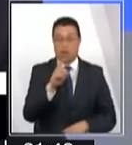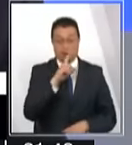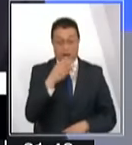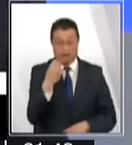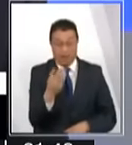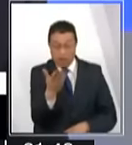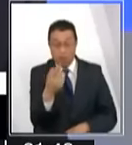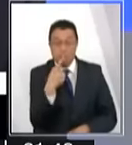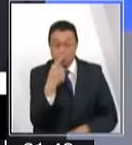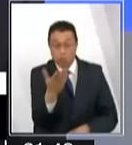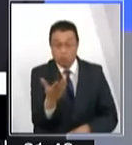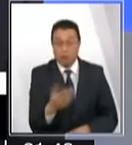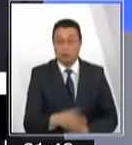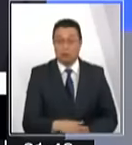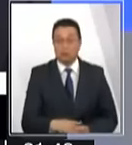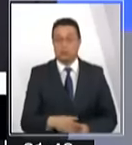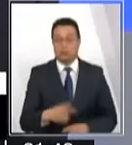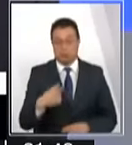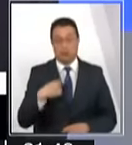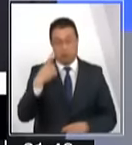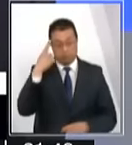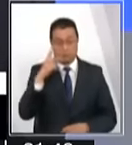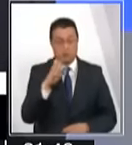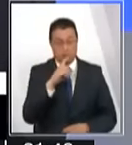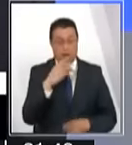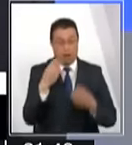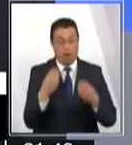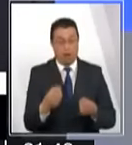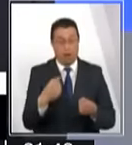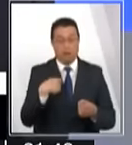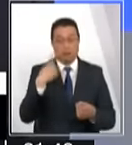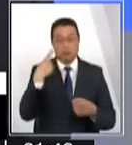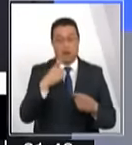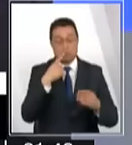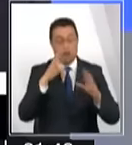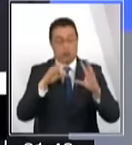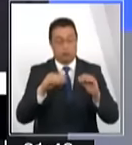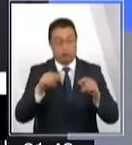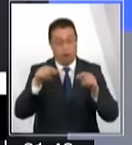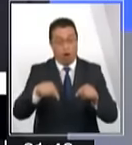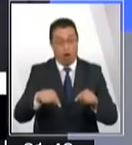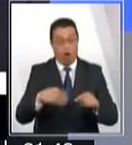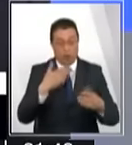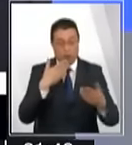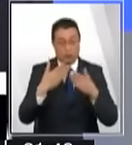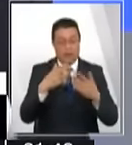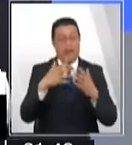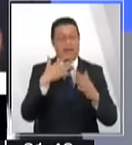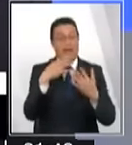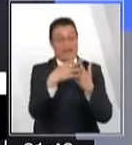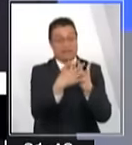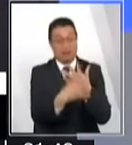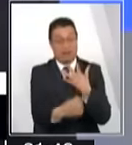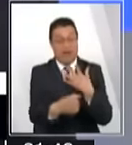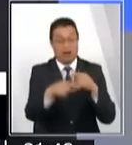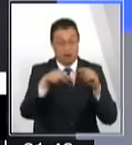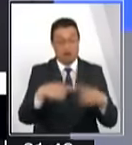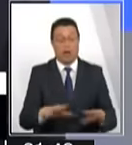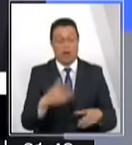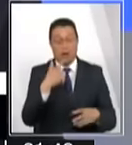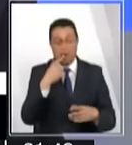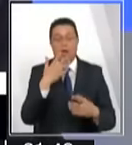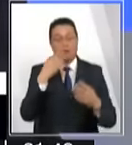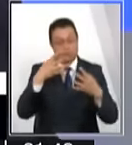adecuado me parece adecuado de hecho fue una de las cosas que se discutieron hoy día en el en el seminario que se transparente